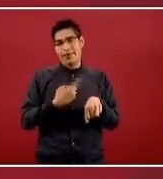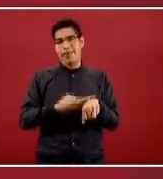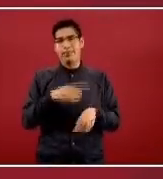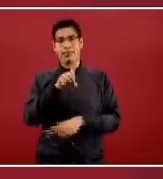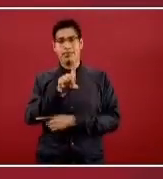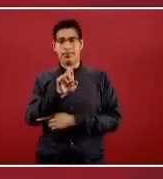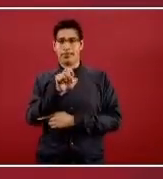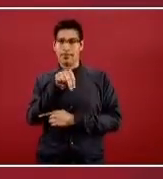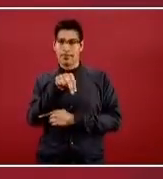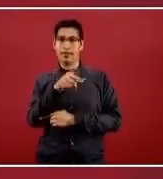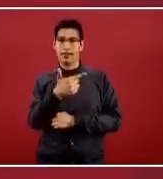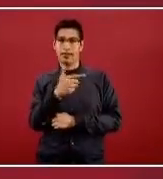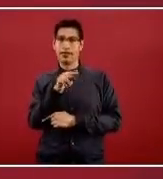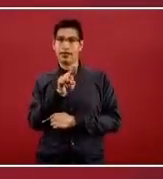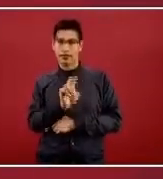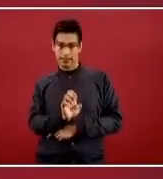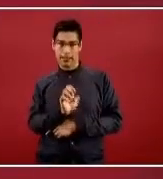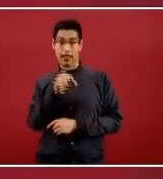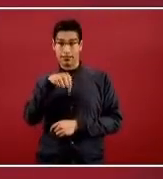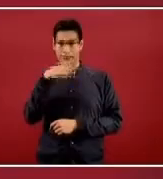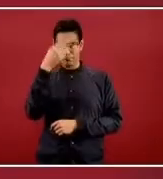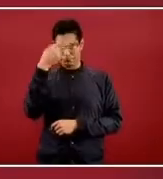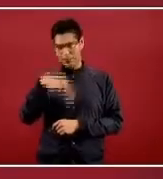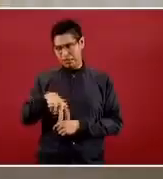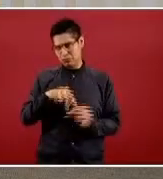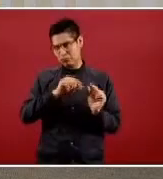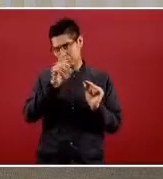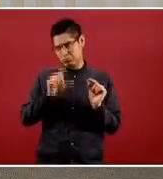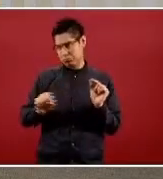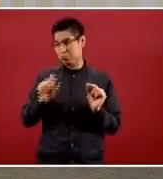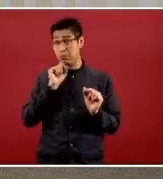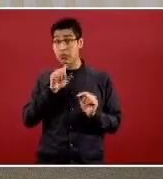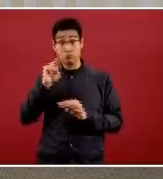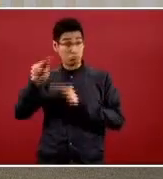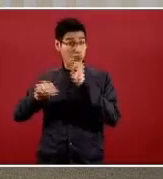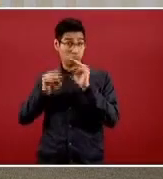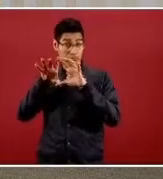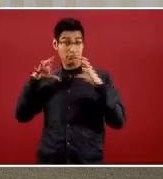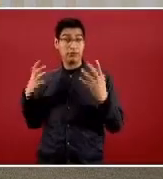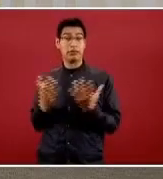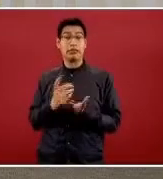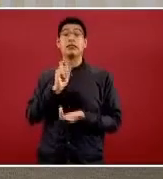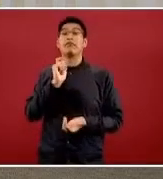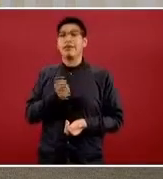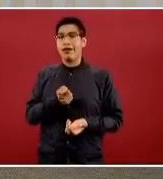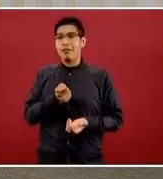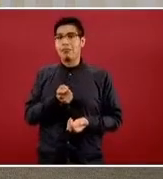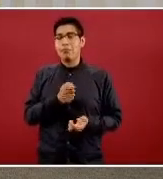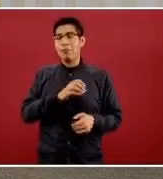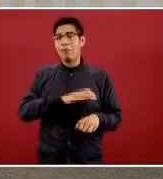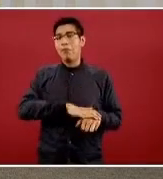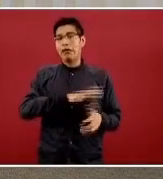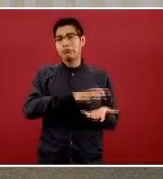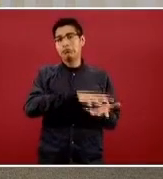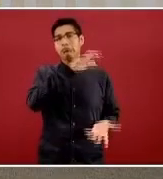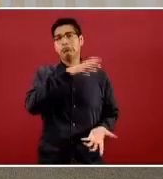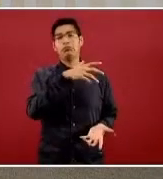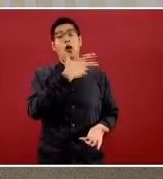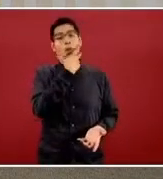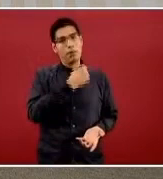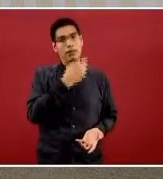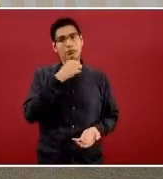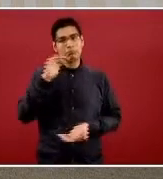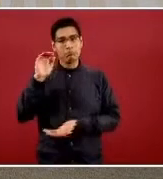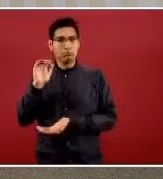dos terceras partes de los casos de dengue, en México y en el mundo en general, dos terceras partes ocurren en hombres y una tercera parte en